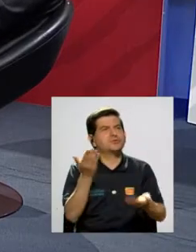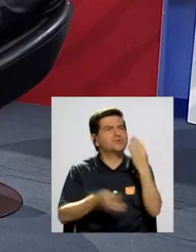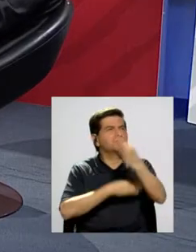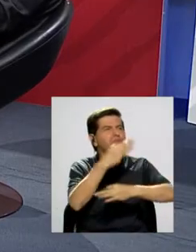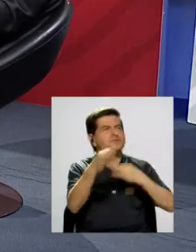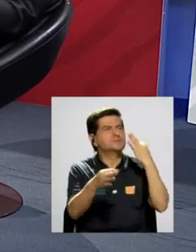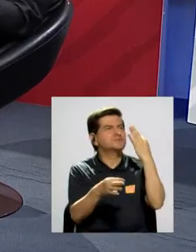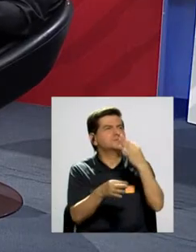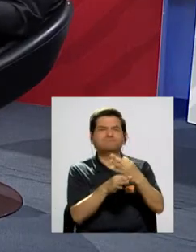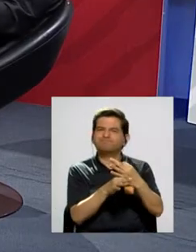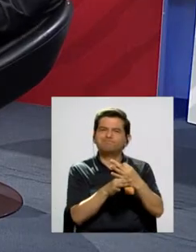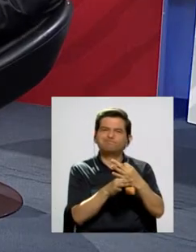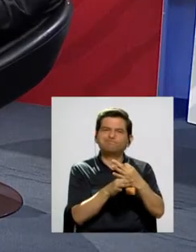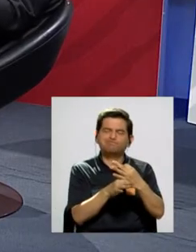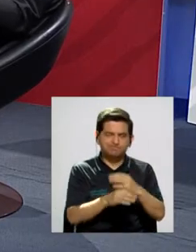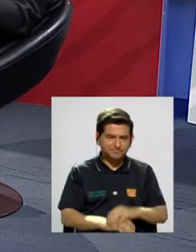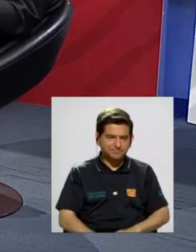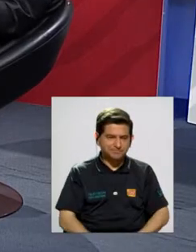de